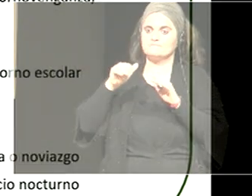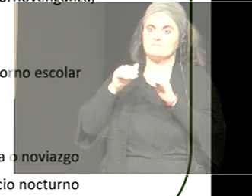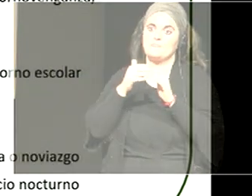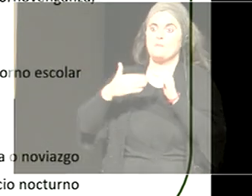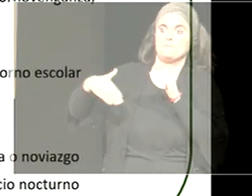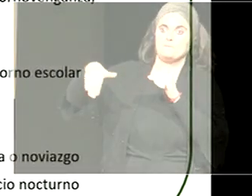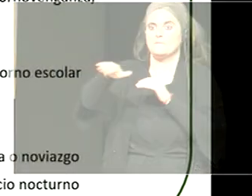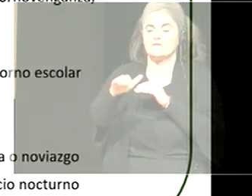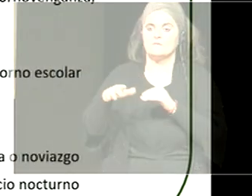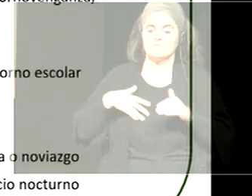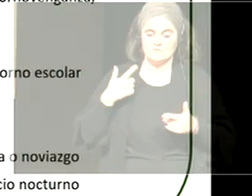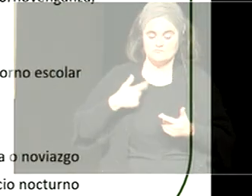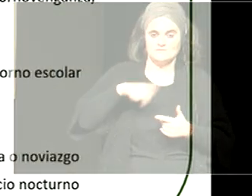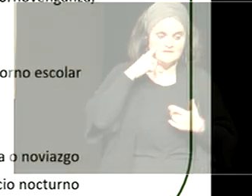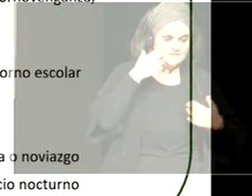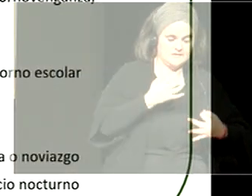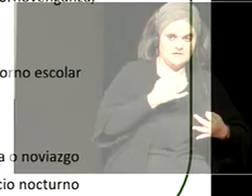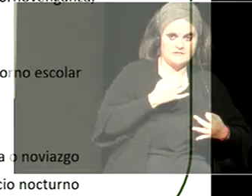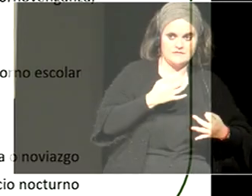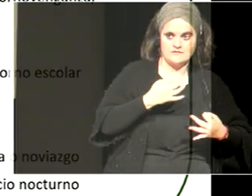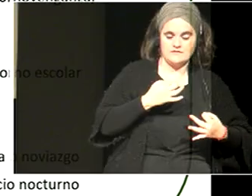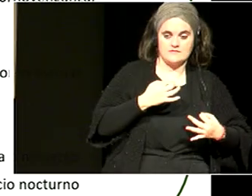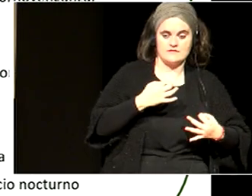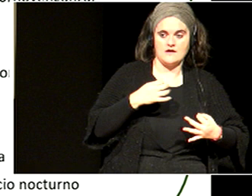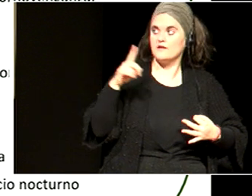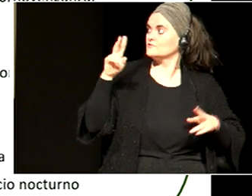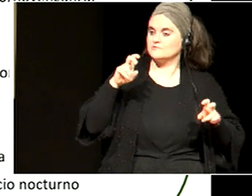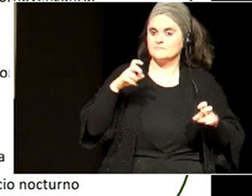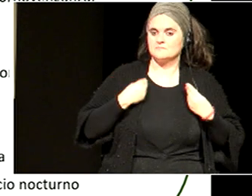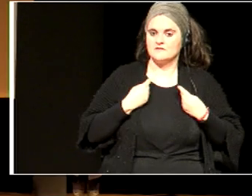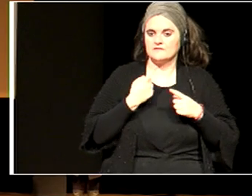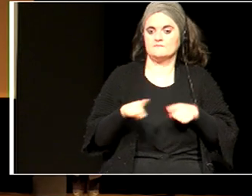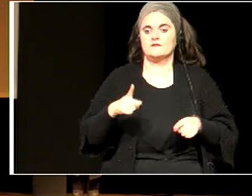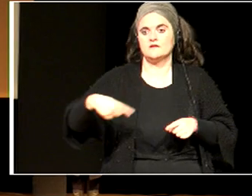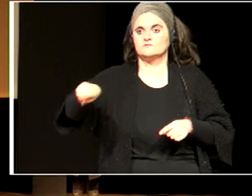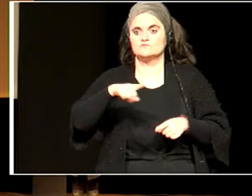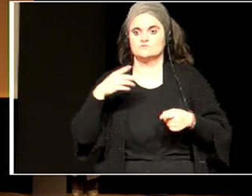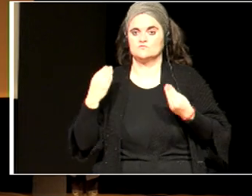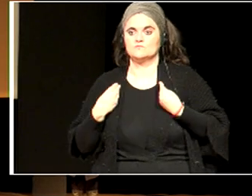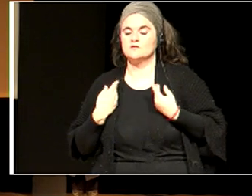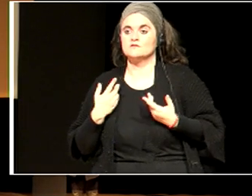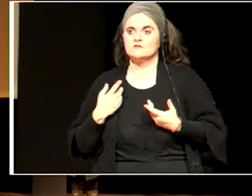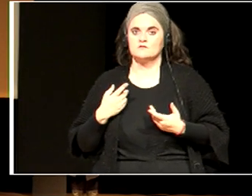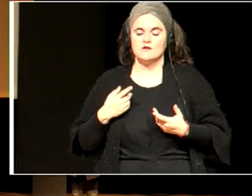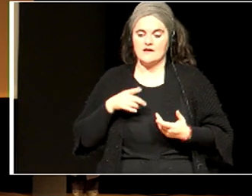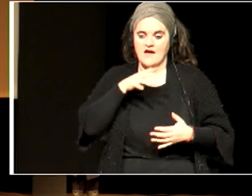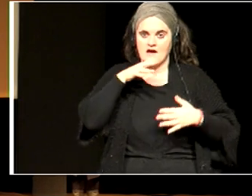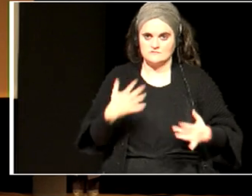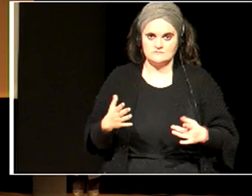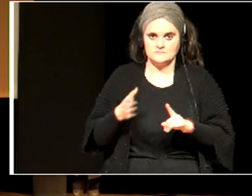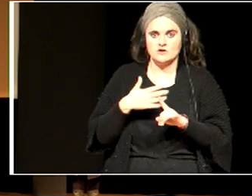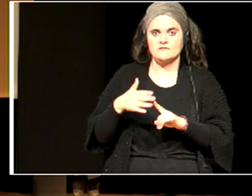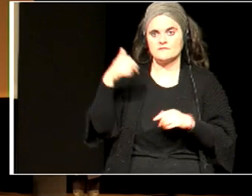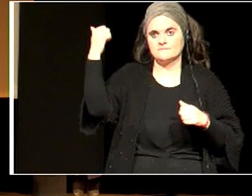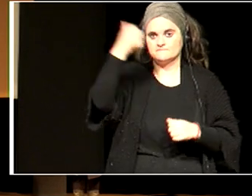realidad totalmente diferente a estos temas por lo tanto también es una actualización de las violencias machistas